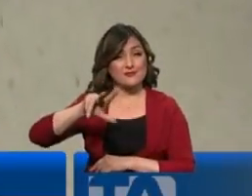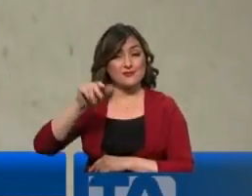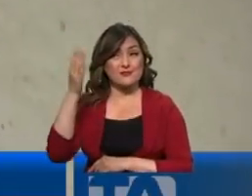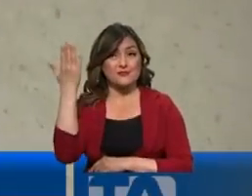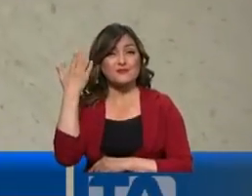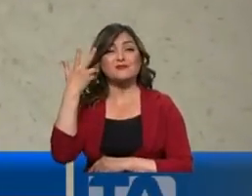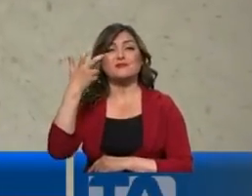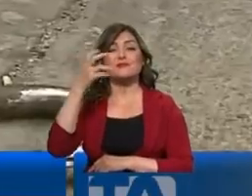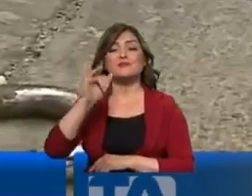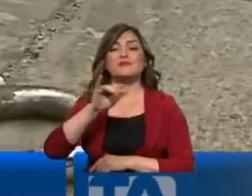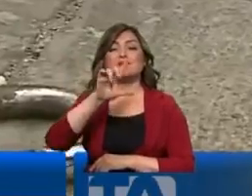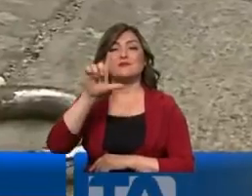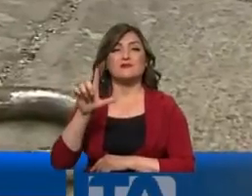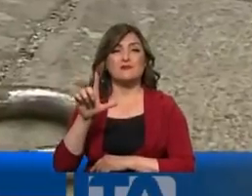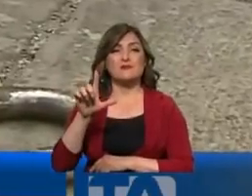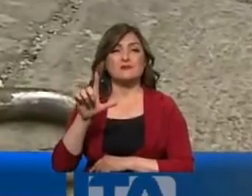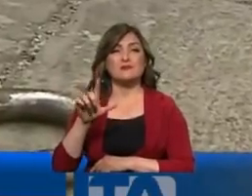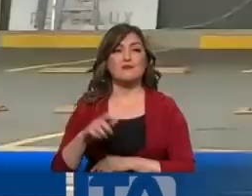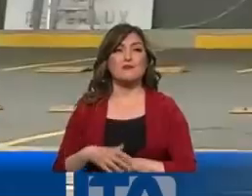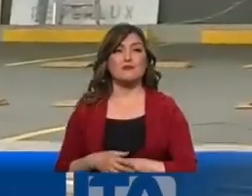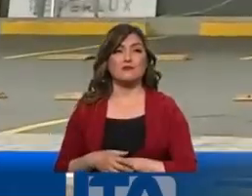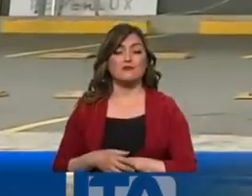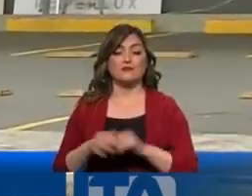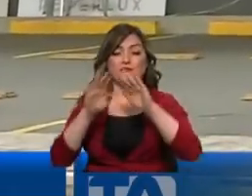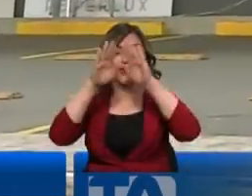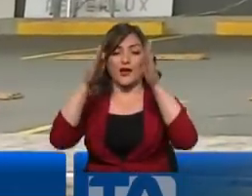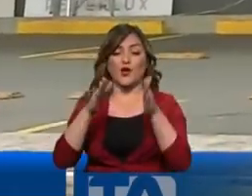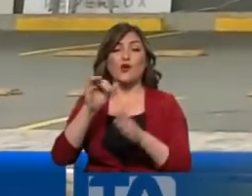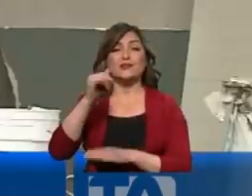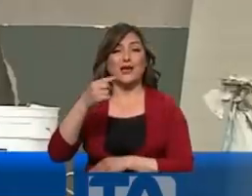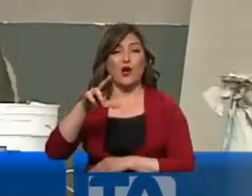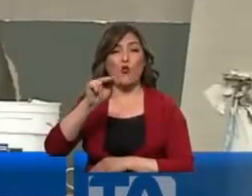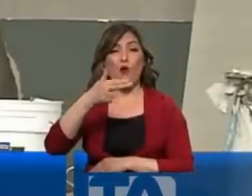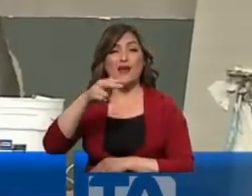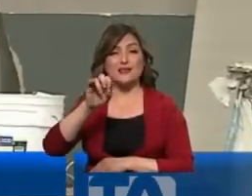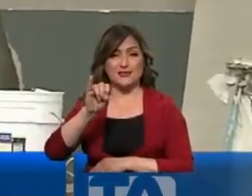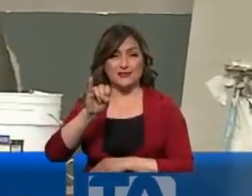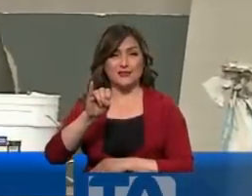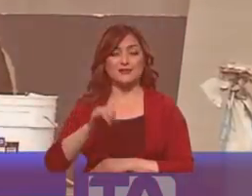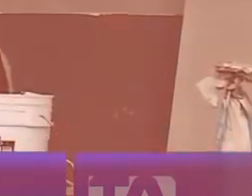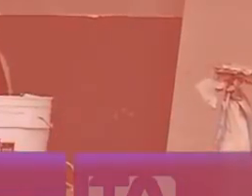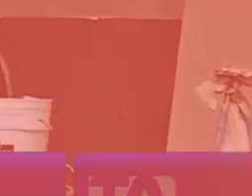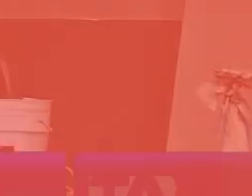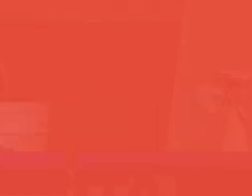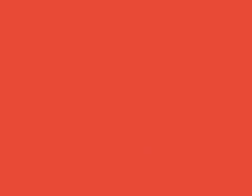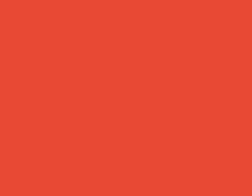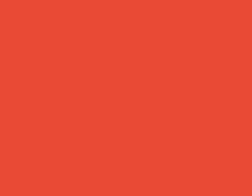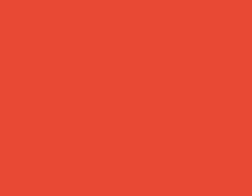pasado 13 de julio robaron con éxito un cajero en Yaguachi. Isa María Heredia, 24 horas.